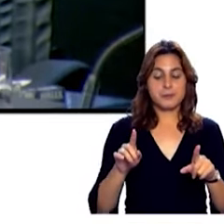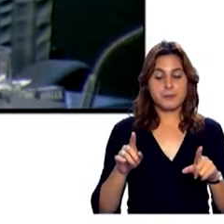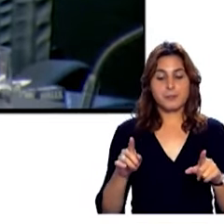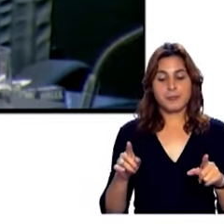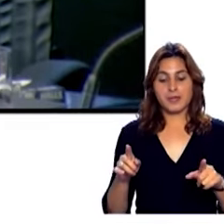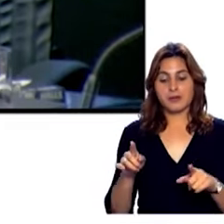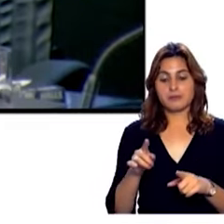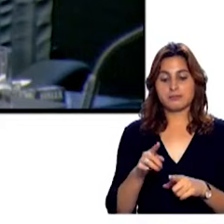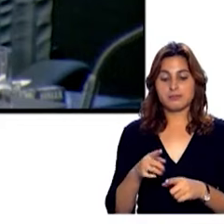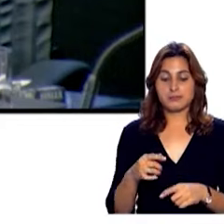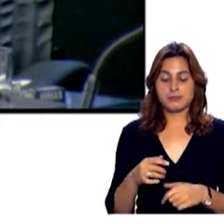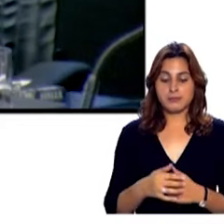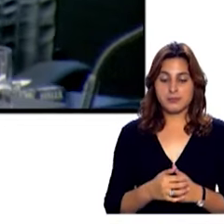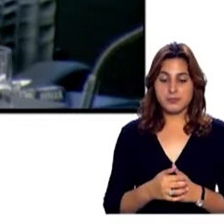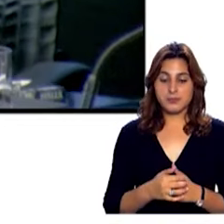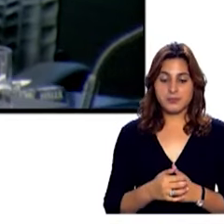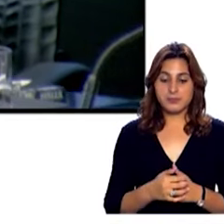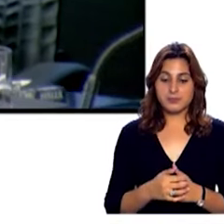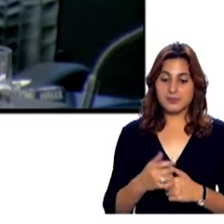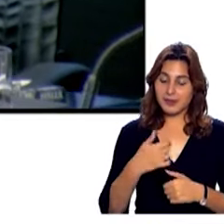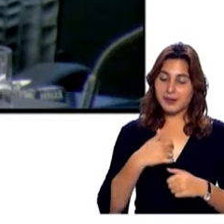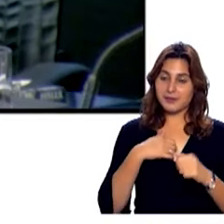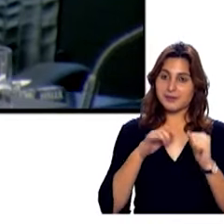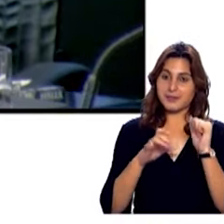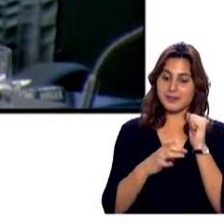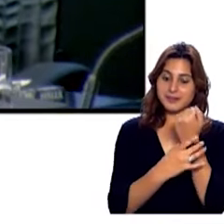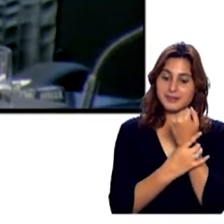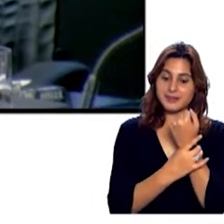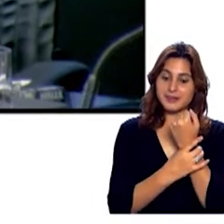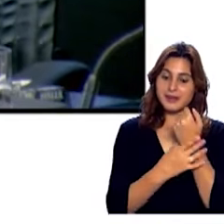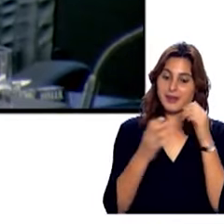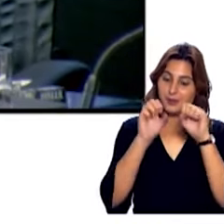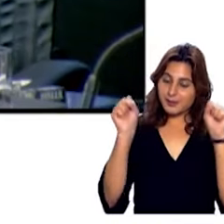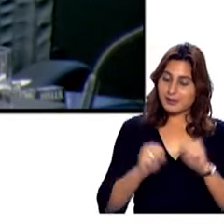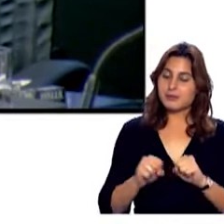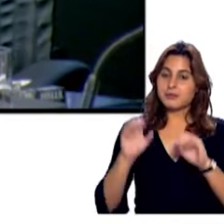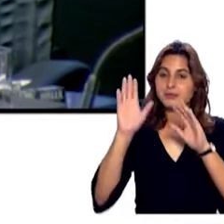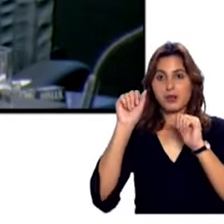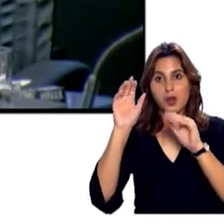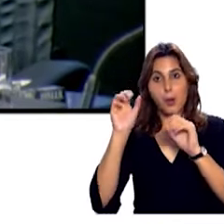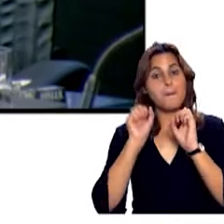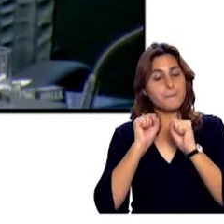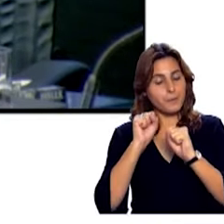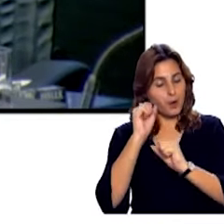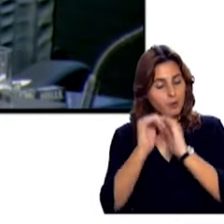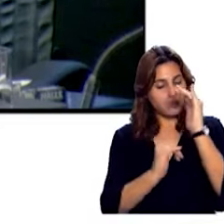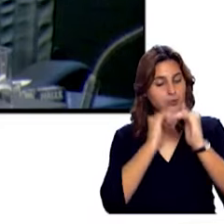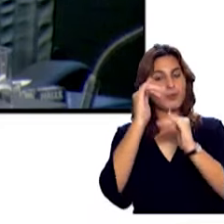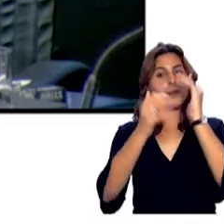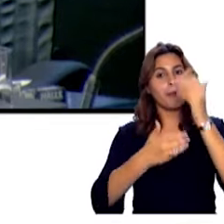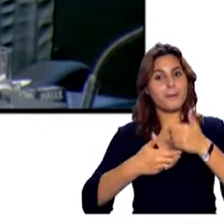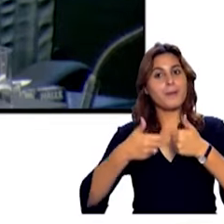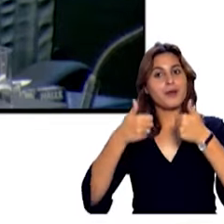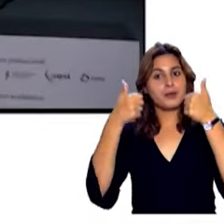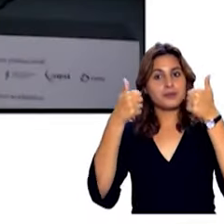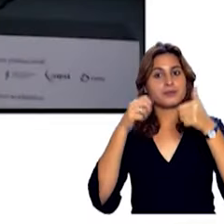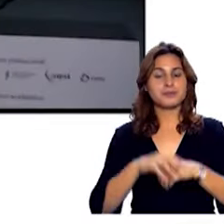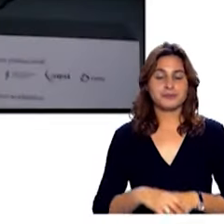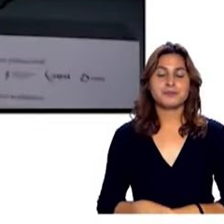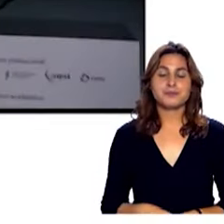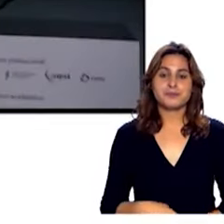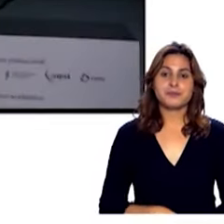es perfectamente mejorable y sin más agradezco su atención Y como mi compero si quieren formular alguna pregunta o tienen alguna